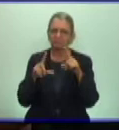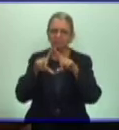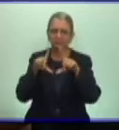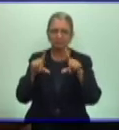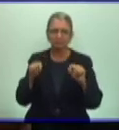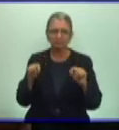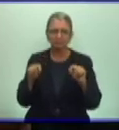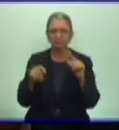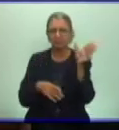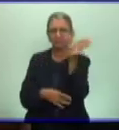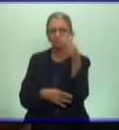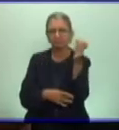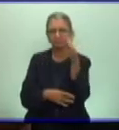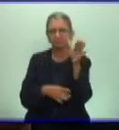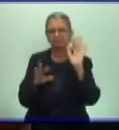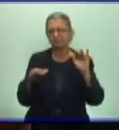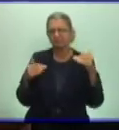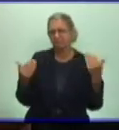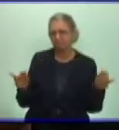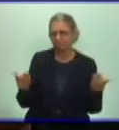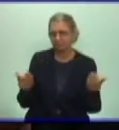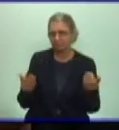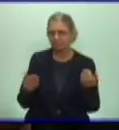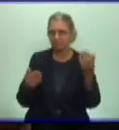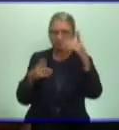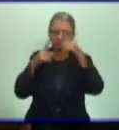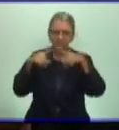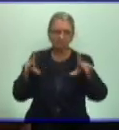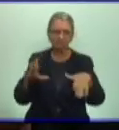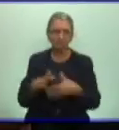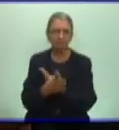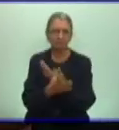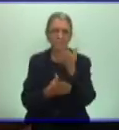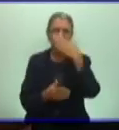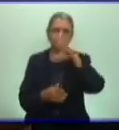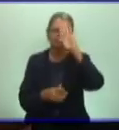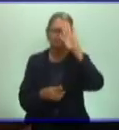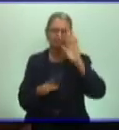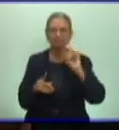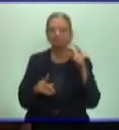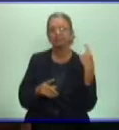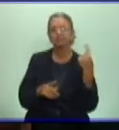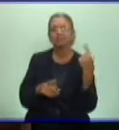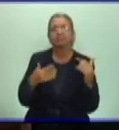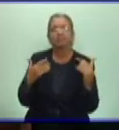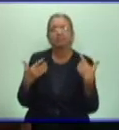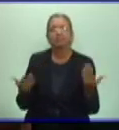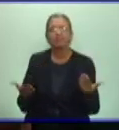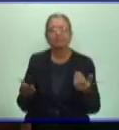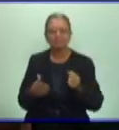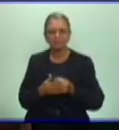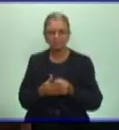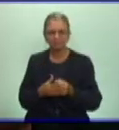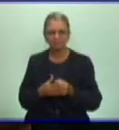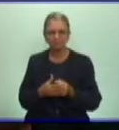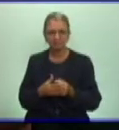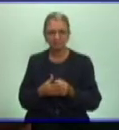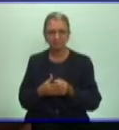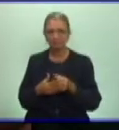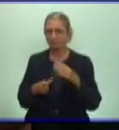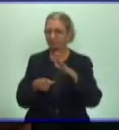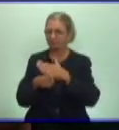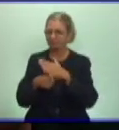de la estrella solitaria, que es uno de nuestros símbolos patrios, símbolos nacionales. ¿Cómo entonces nosotros con